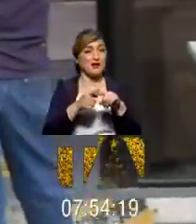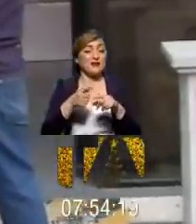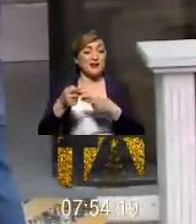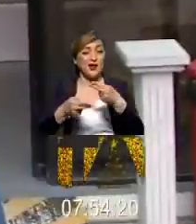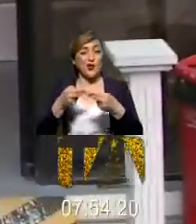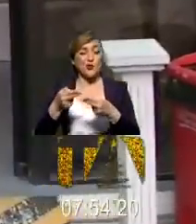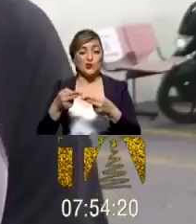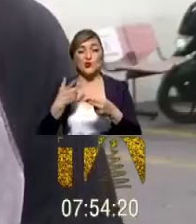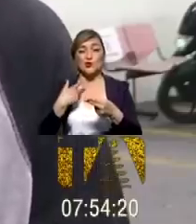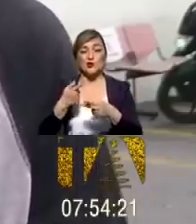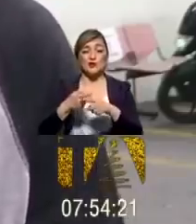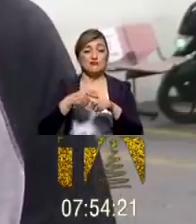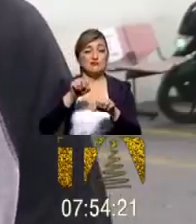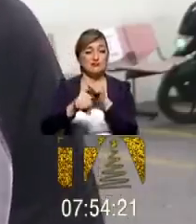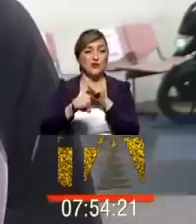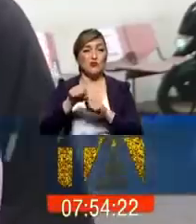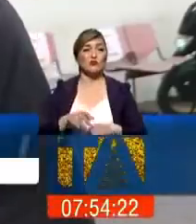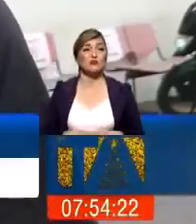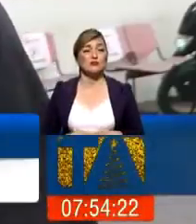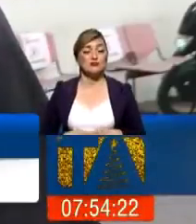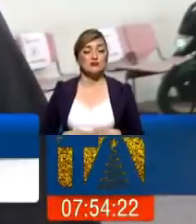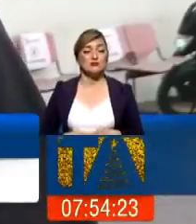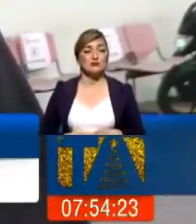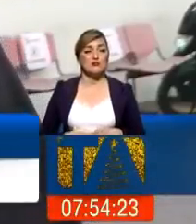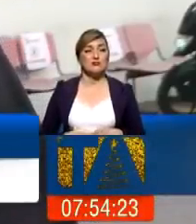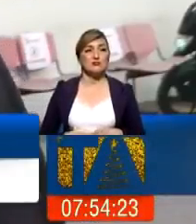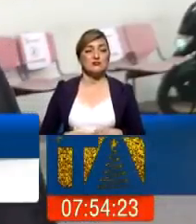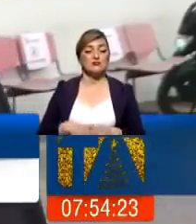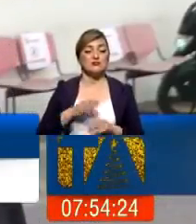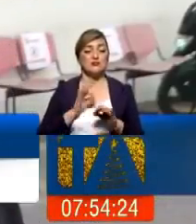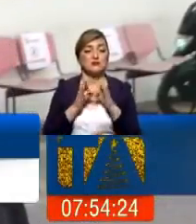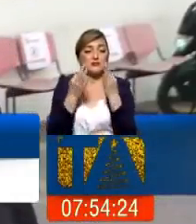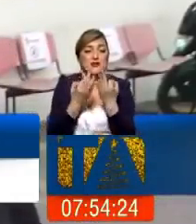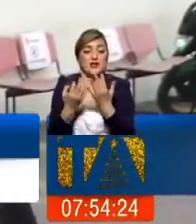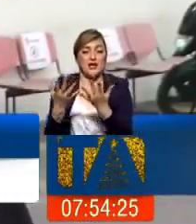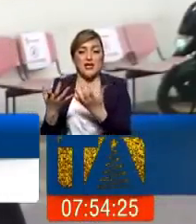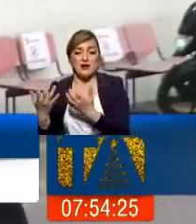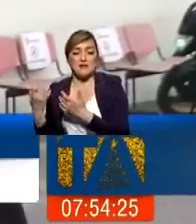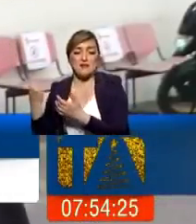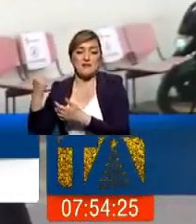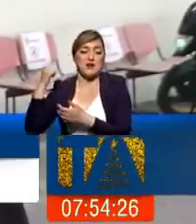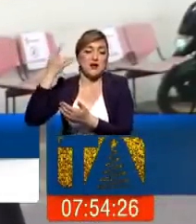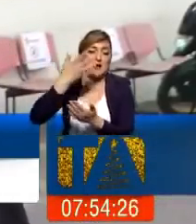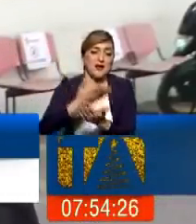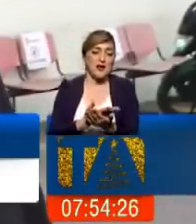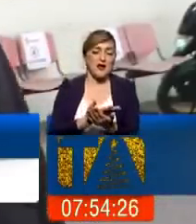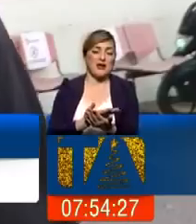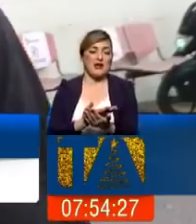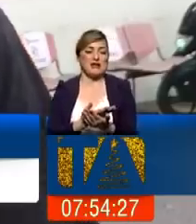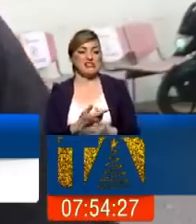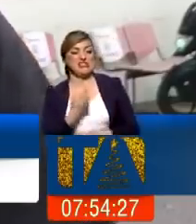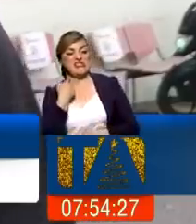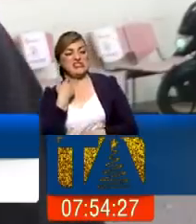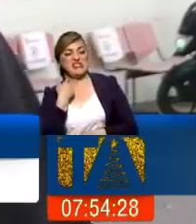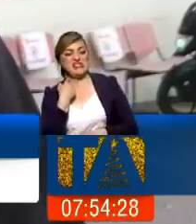la de los ciudadanos. Tengo un par de parientes que han querido también viajar a mi ciudad, pero por estos problemas